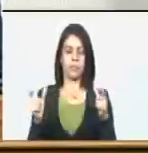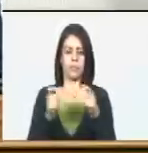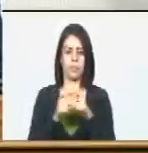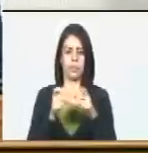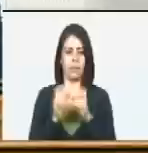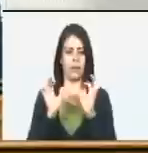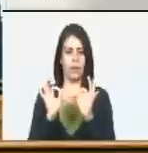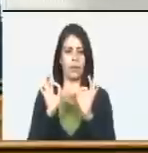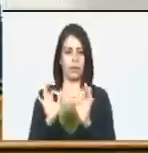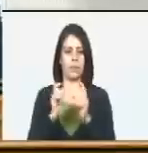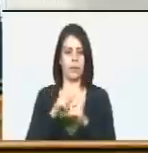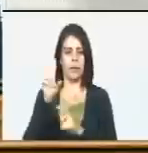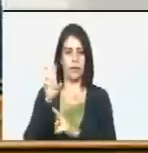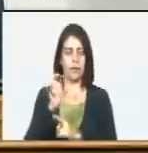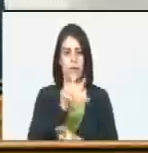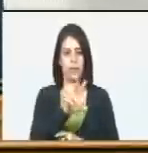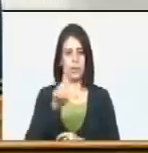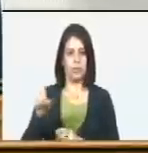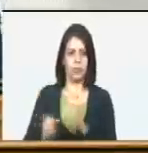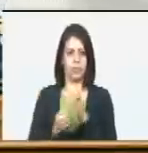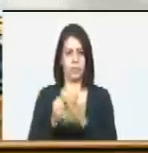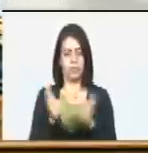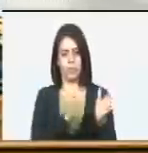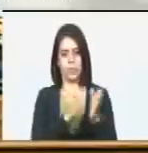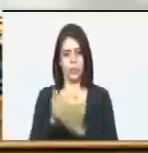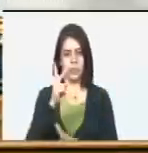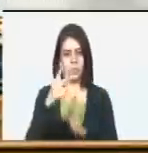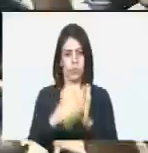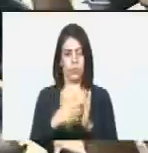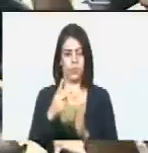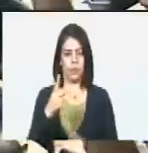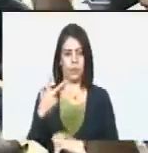día viernes 31 de marzo de 2023.